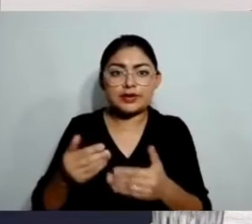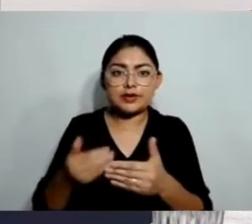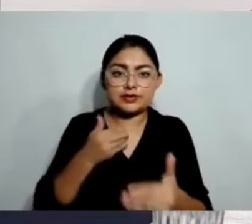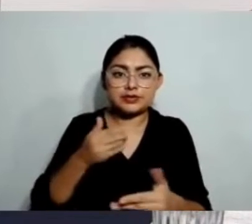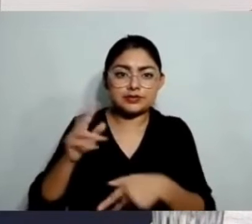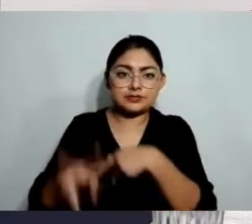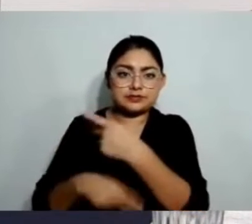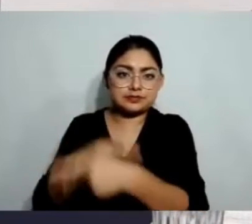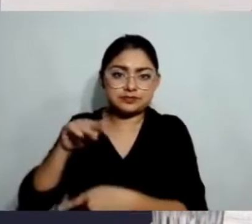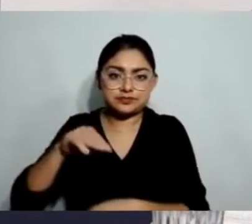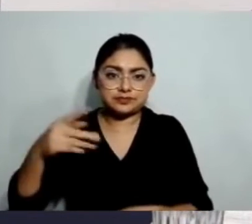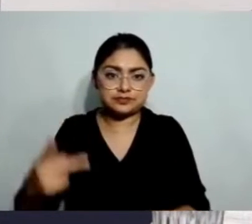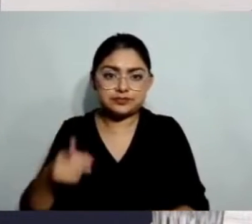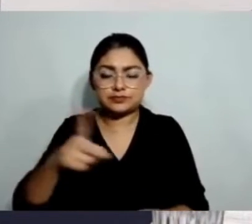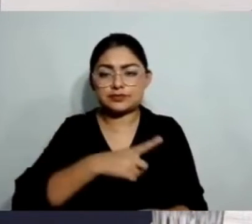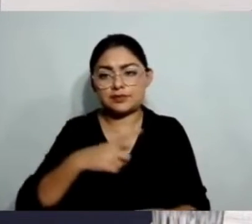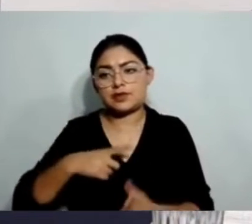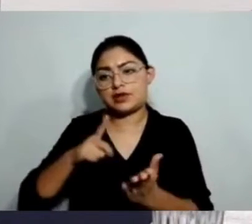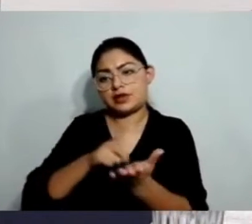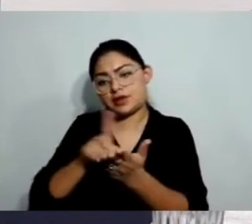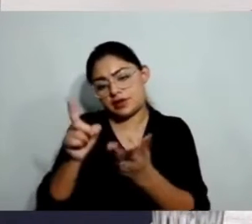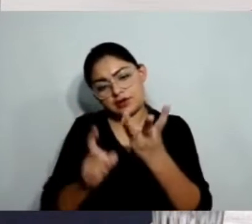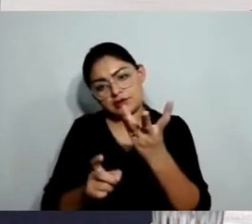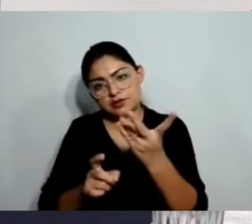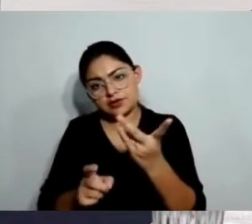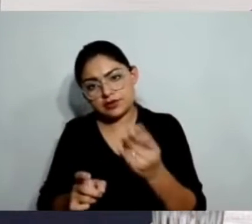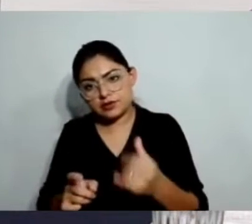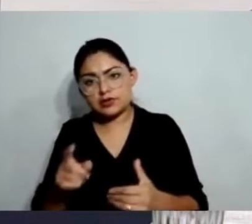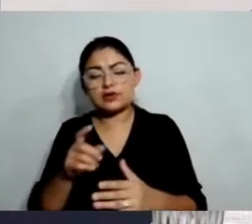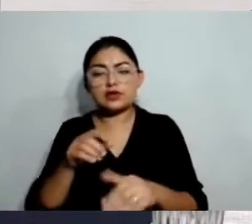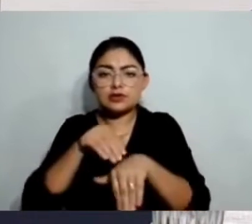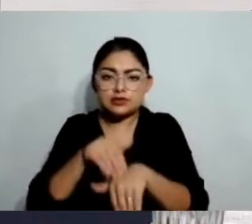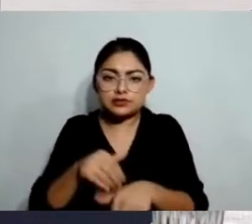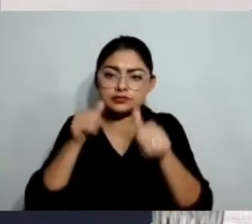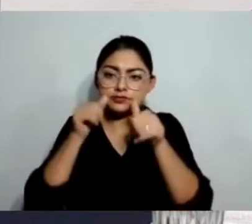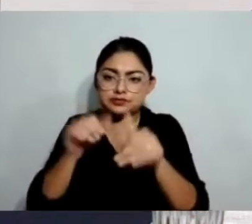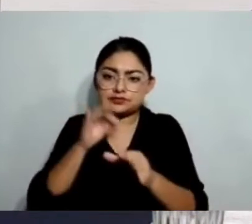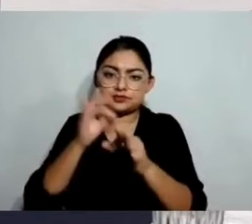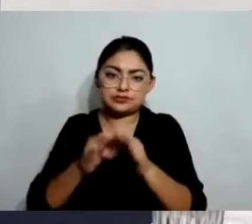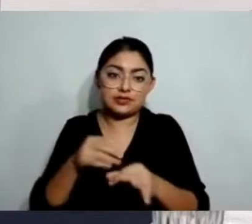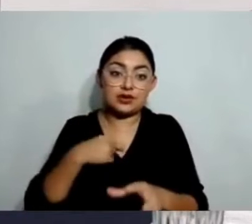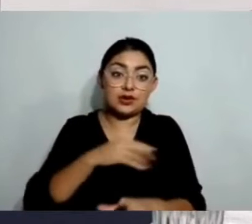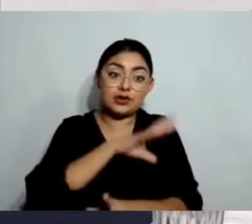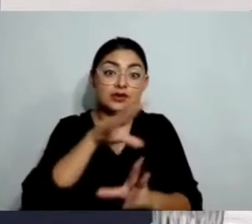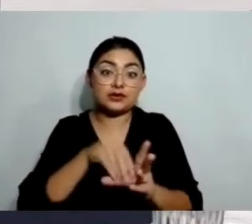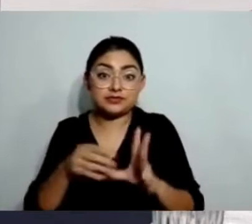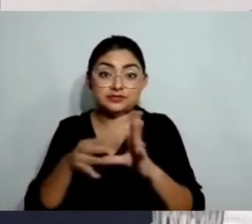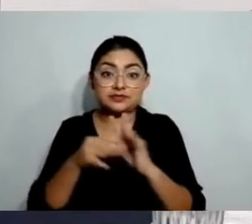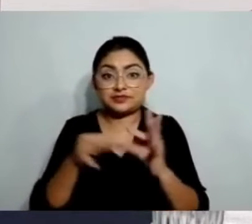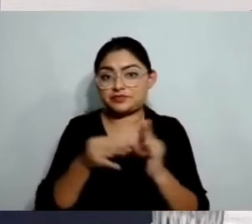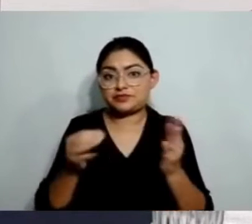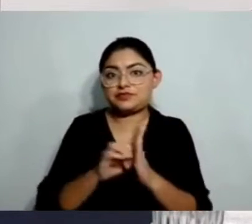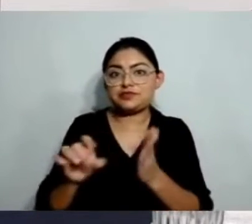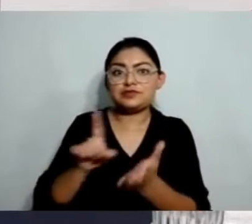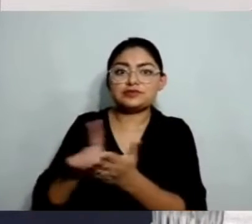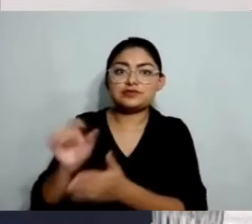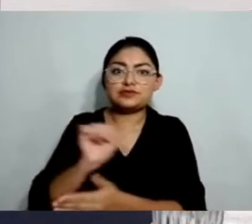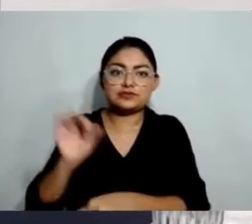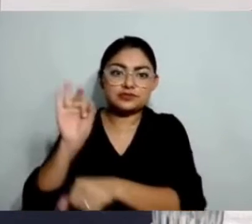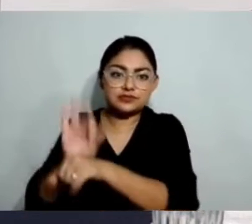de respetar una serie de derechos pero no nos voy a decir porque son muchos no ser incomunicada decirle que tiene derecho a la defensa leerle sus